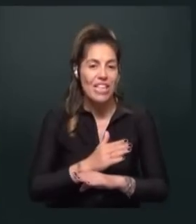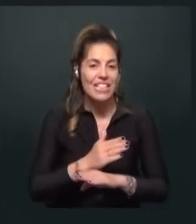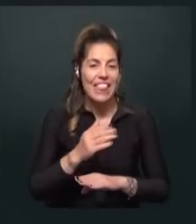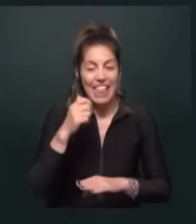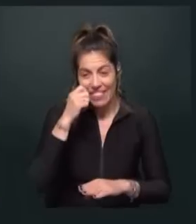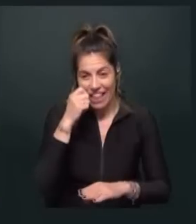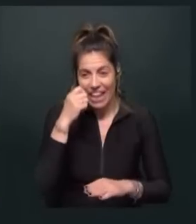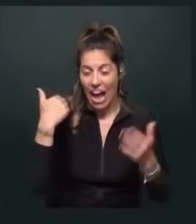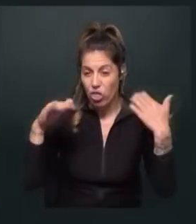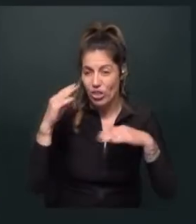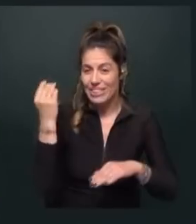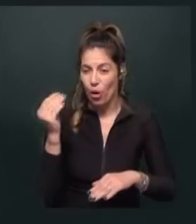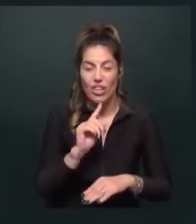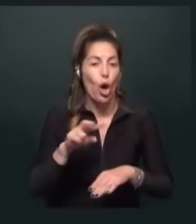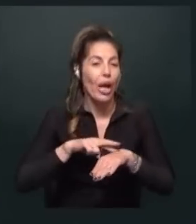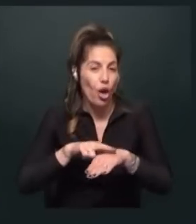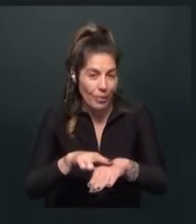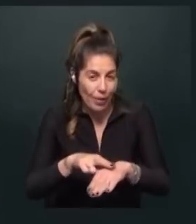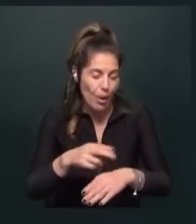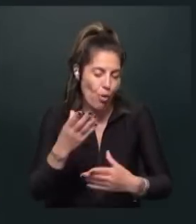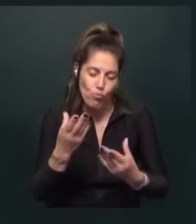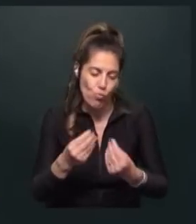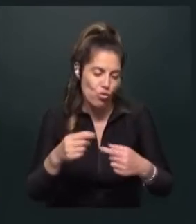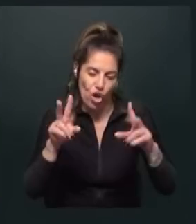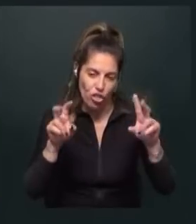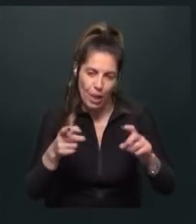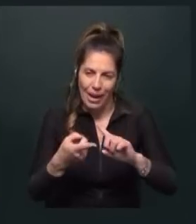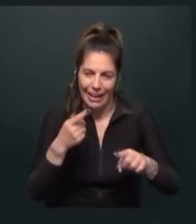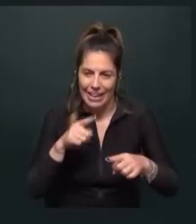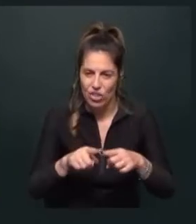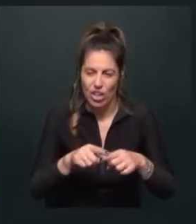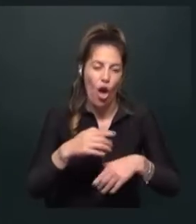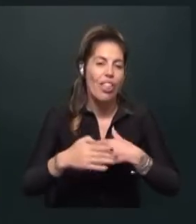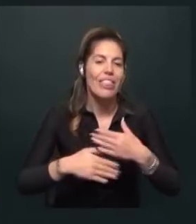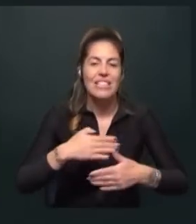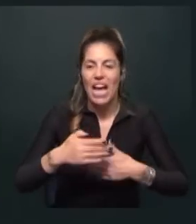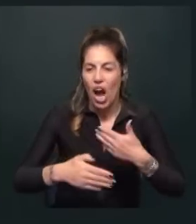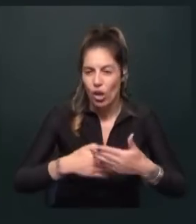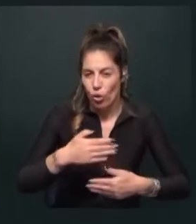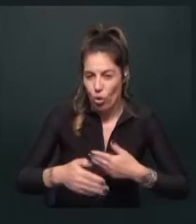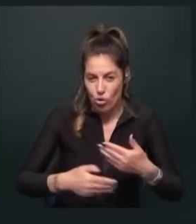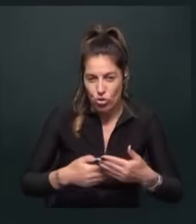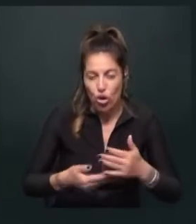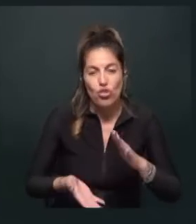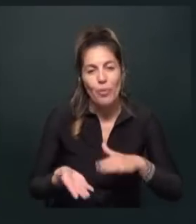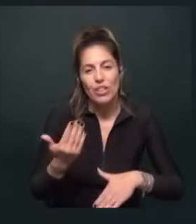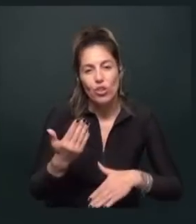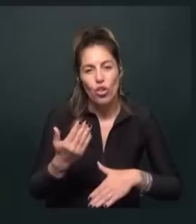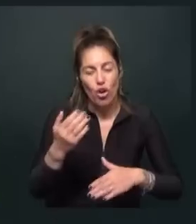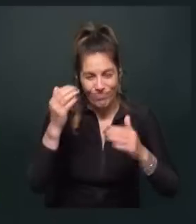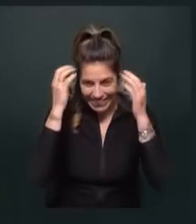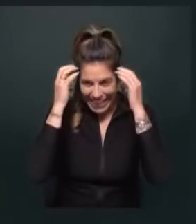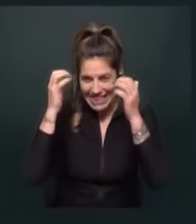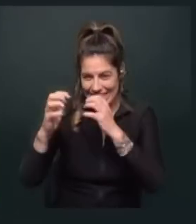no es recomendable por un montón de cuestiones que tienen que ver con el desarrollo sobre todo encefálico